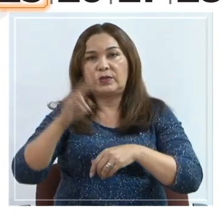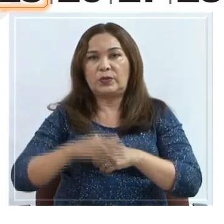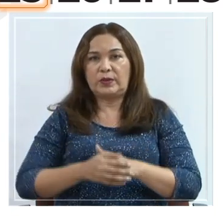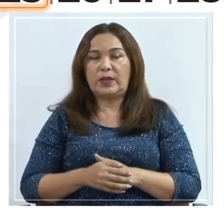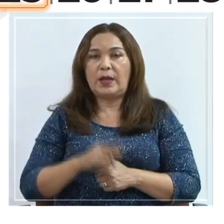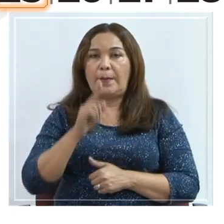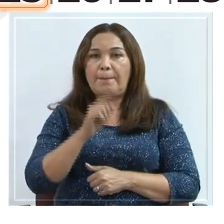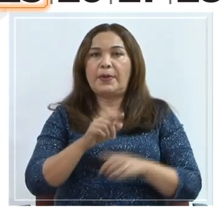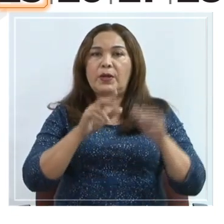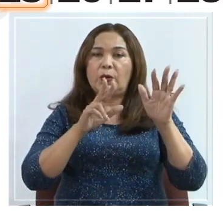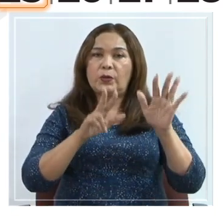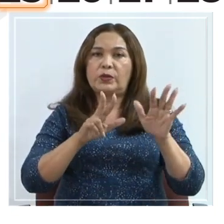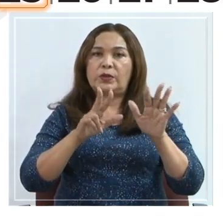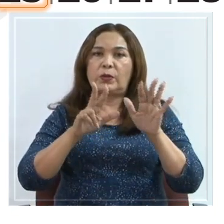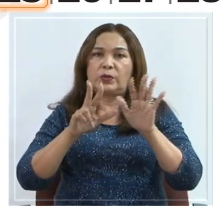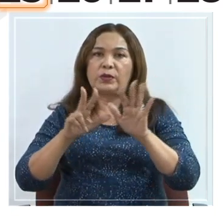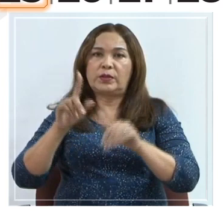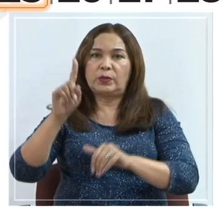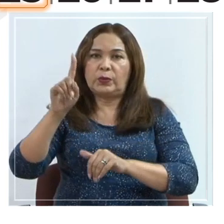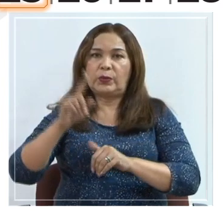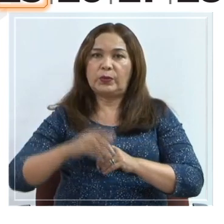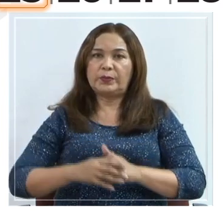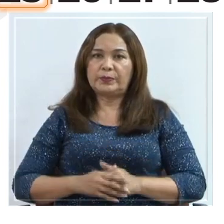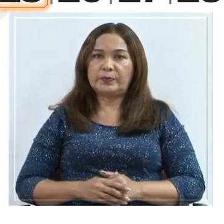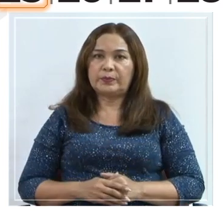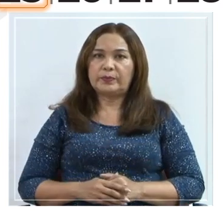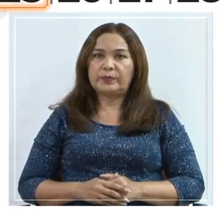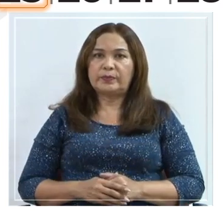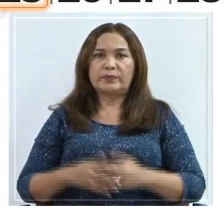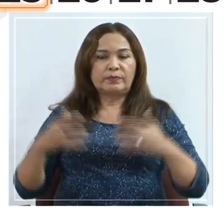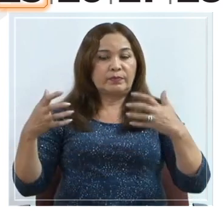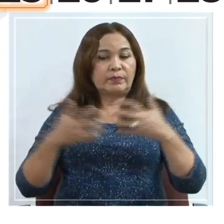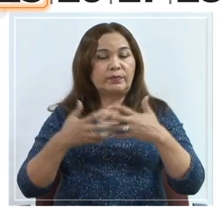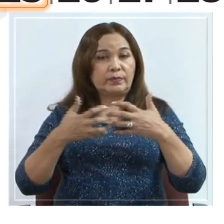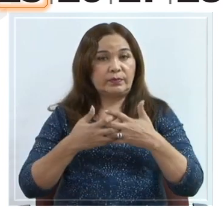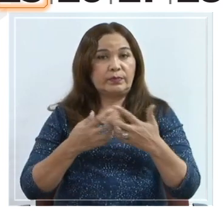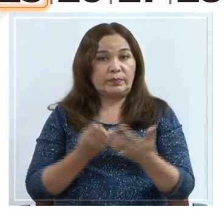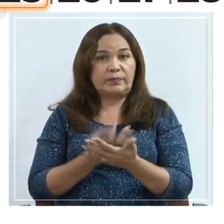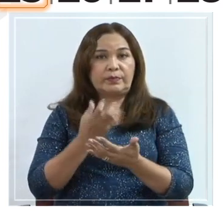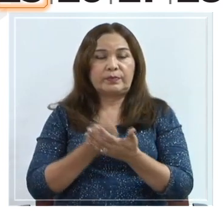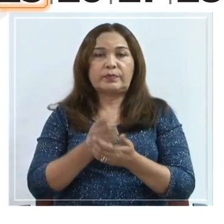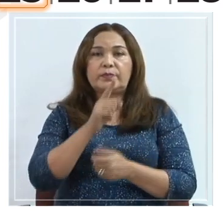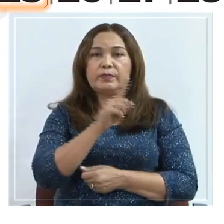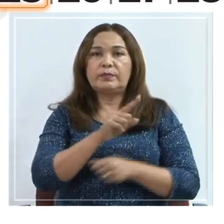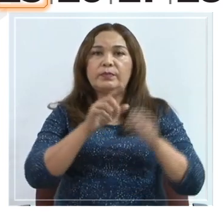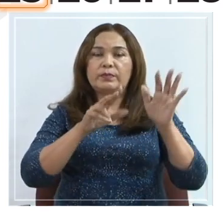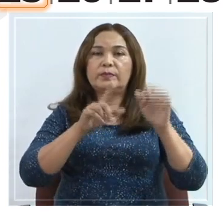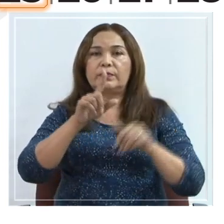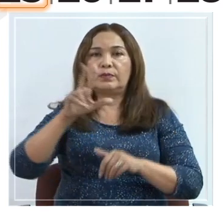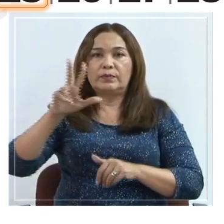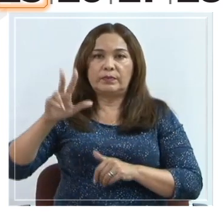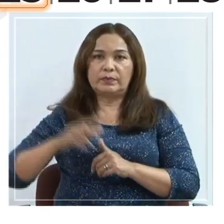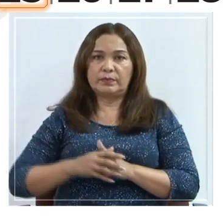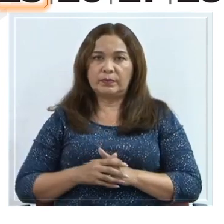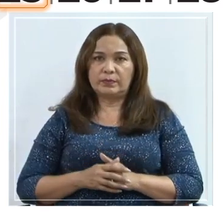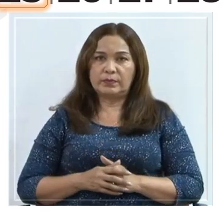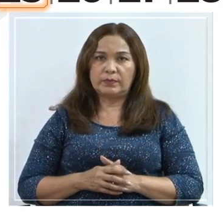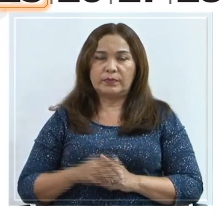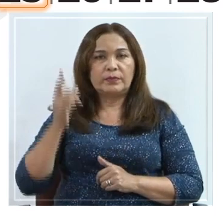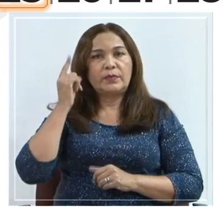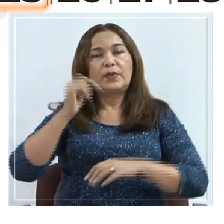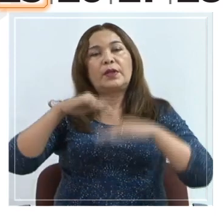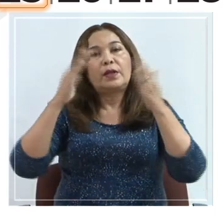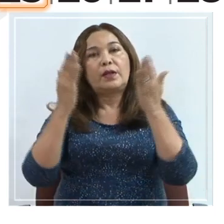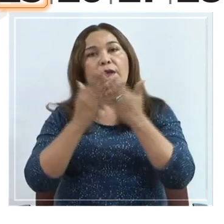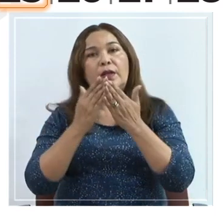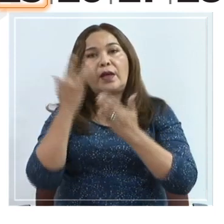venezuela 1881 batalla de maturín 1813 día